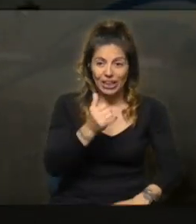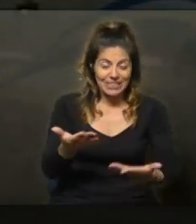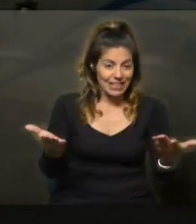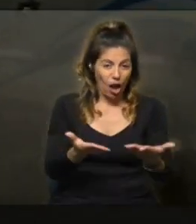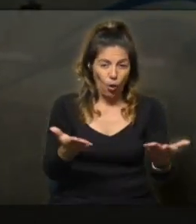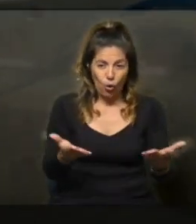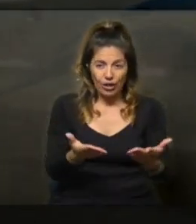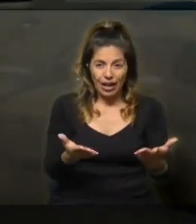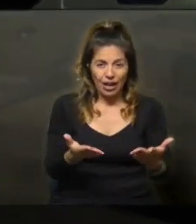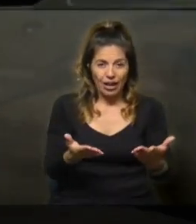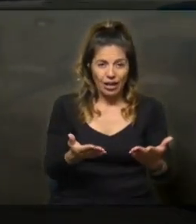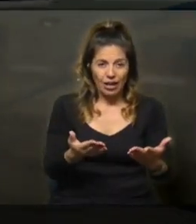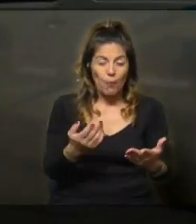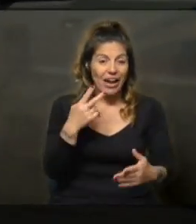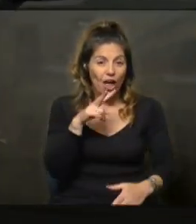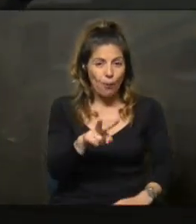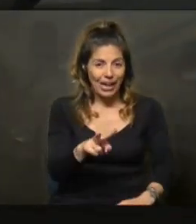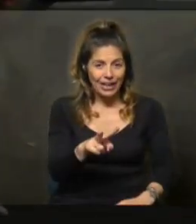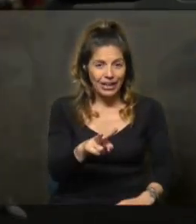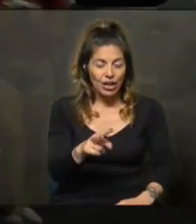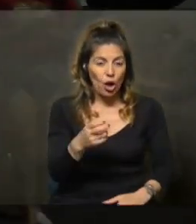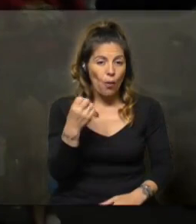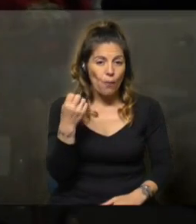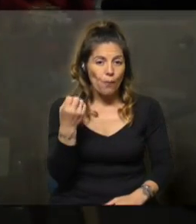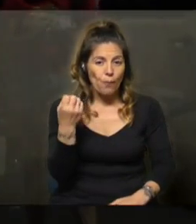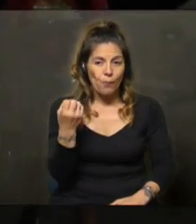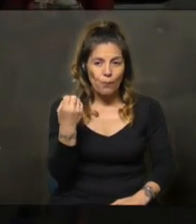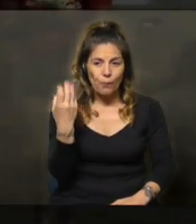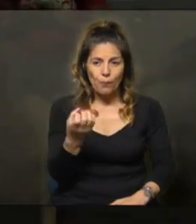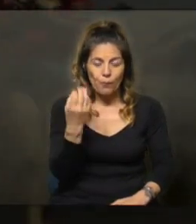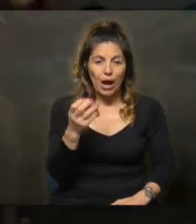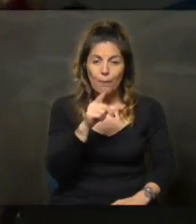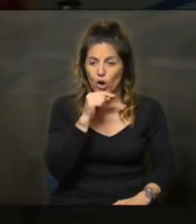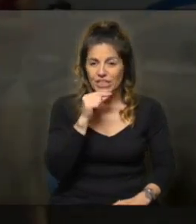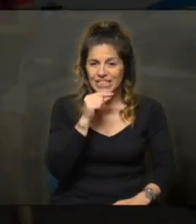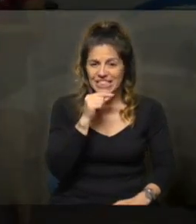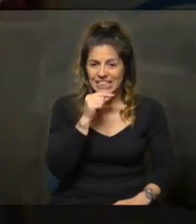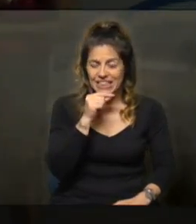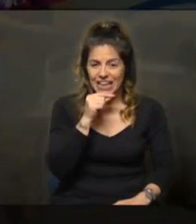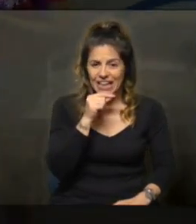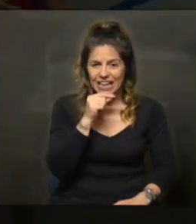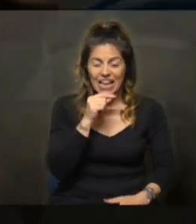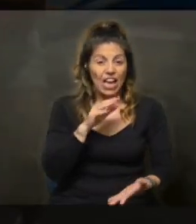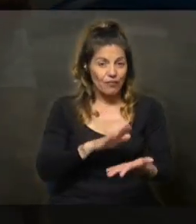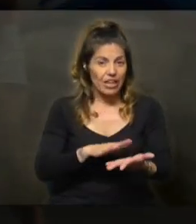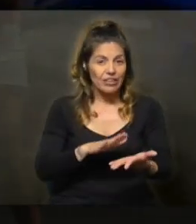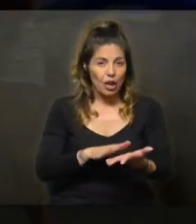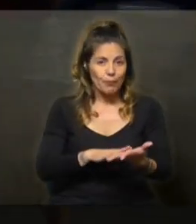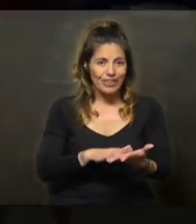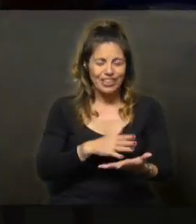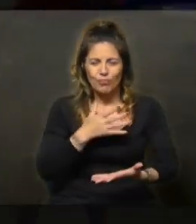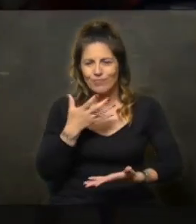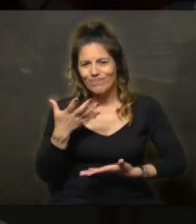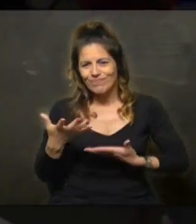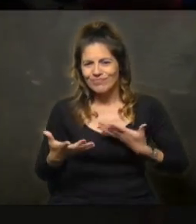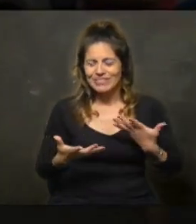ejemplo van a ver pasar un patrullero de la ciudad de Buenos Aires evidentemente hay mucha desazón